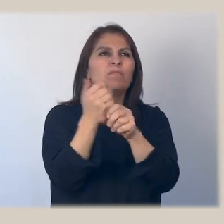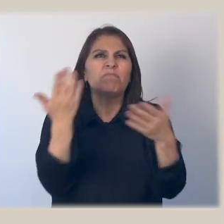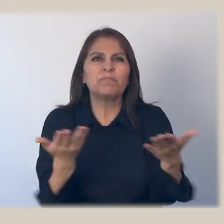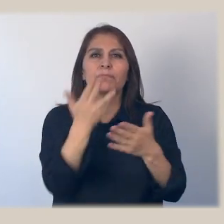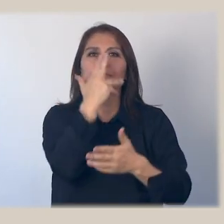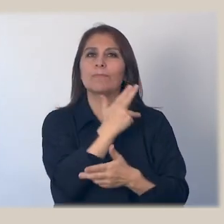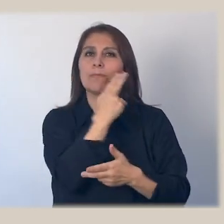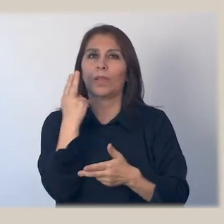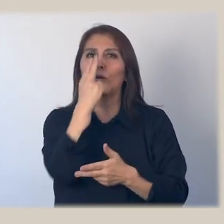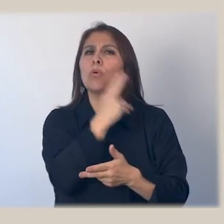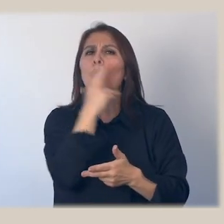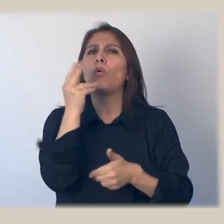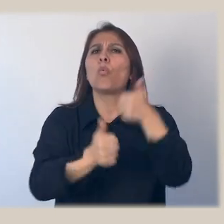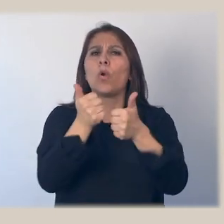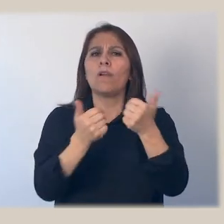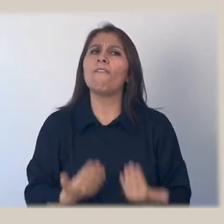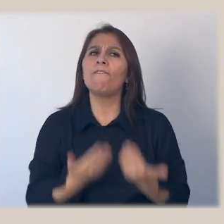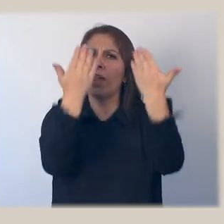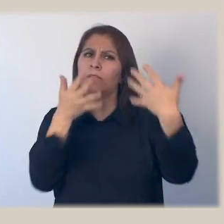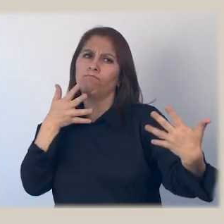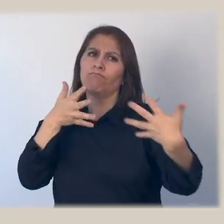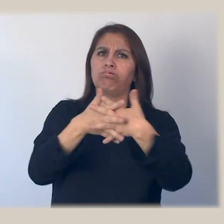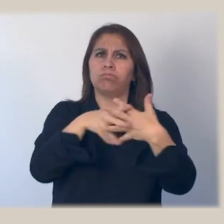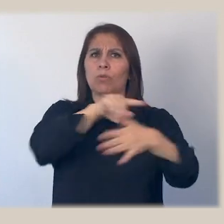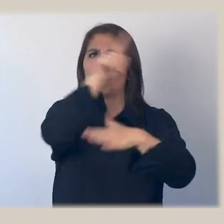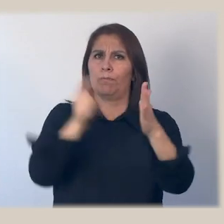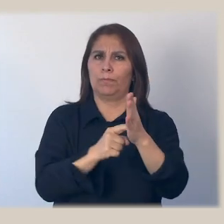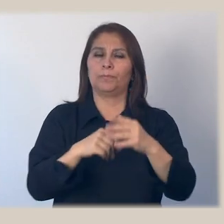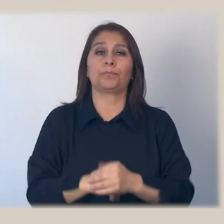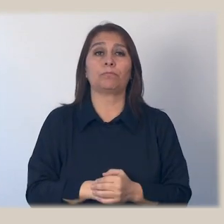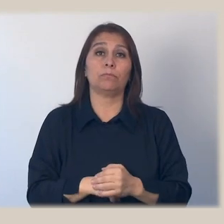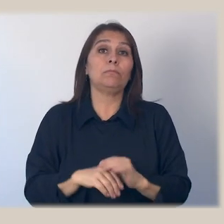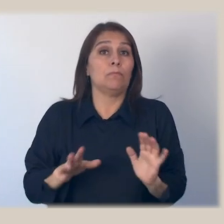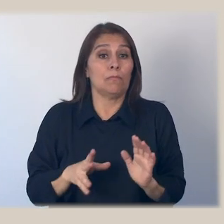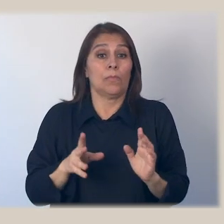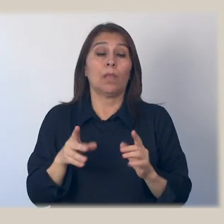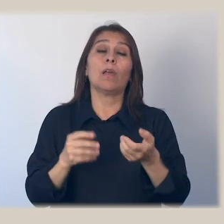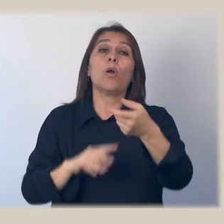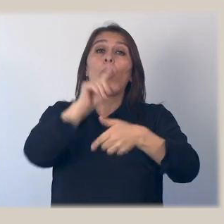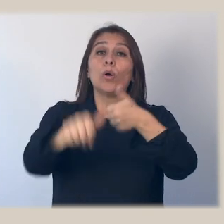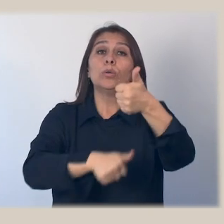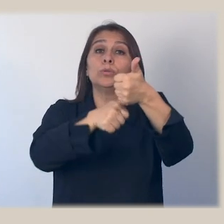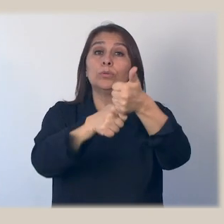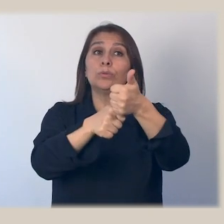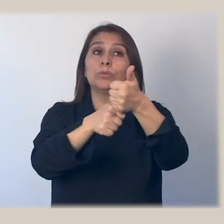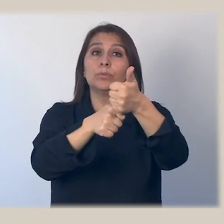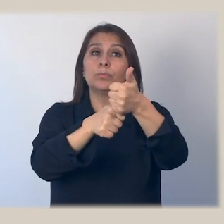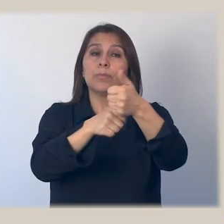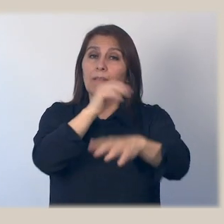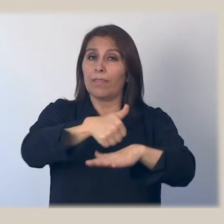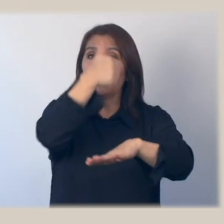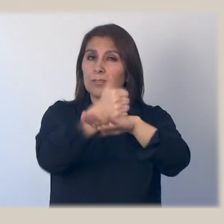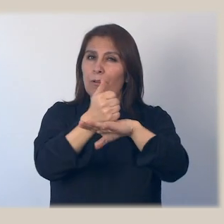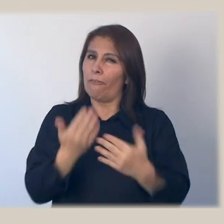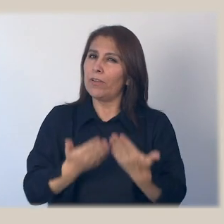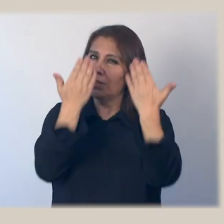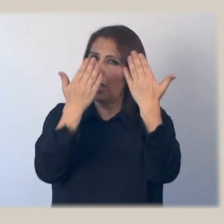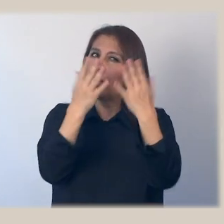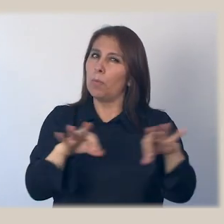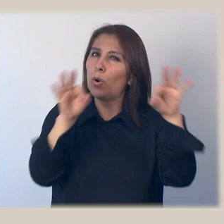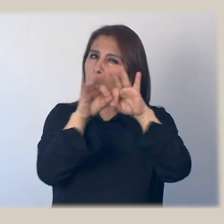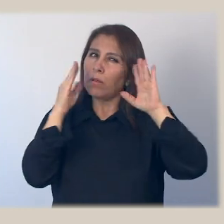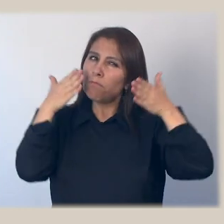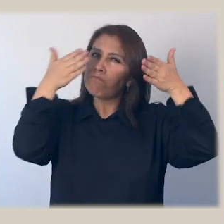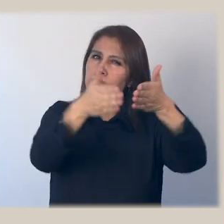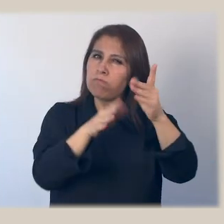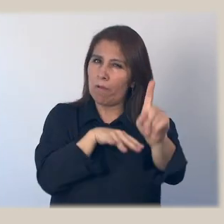los compromisos del bienestar integral. Si bien las contribuciones de la Subdirección de Bienestar son estructurales en este campo, también